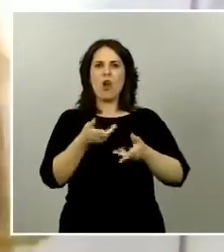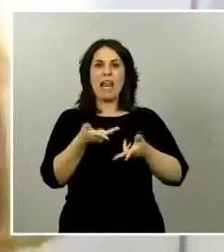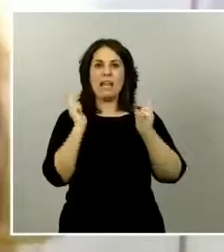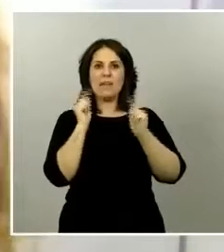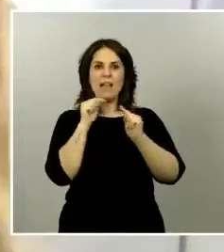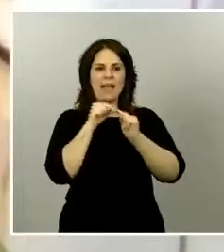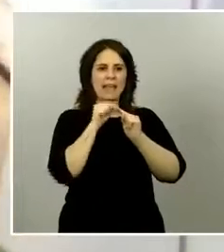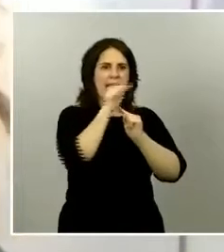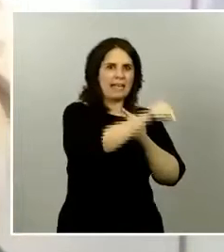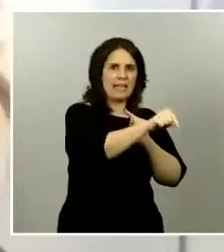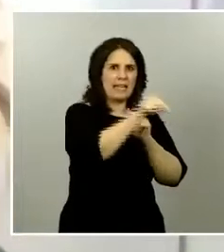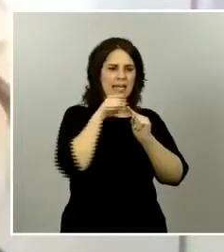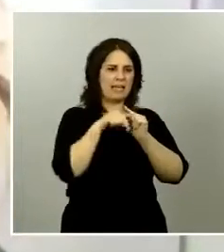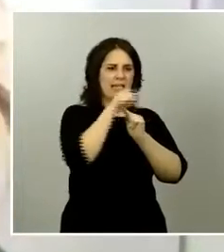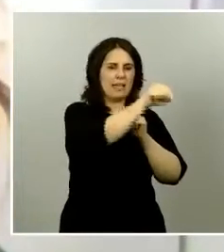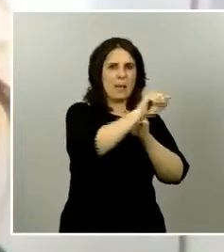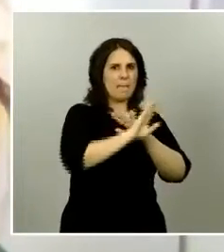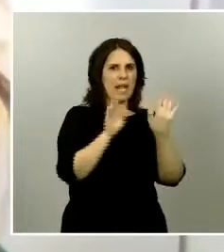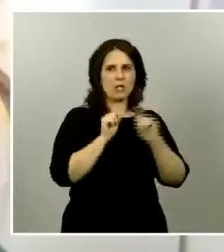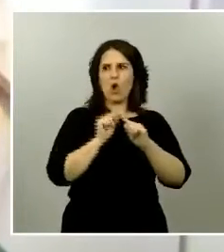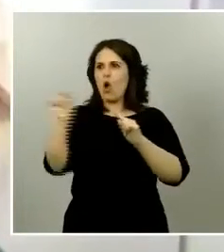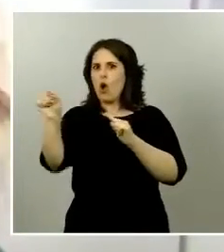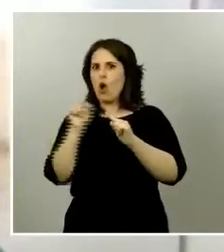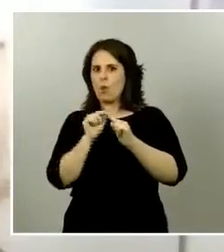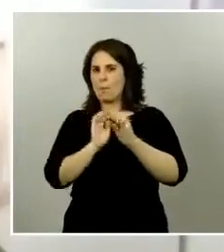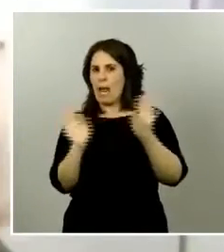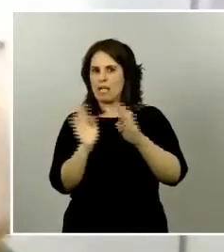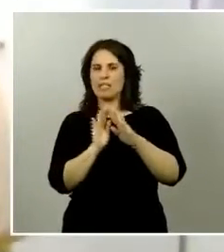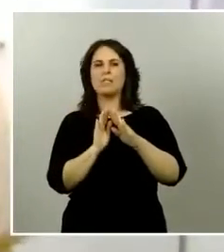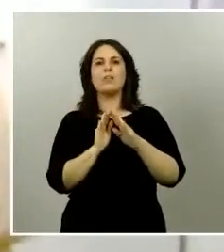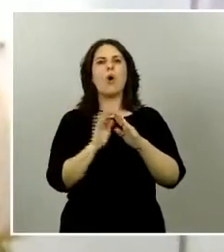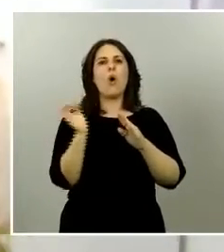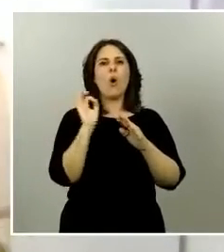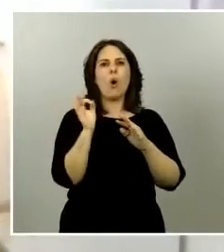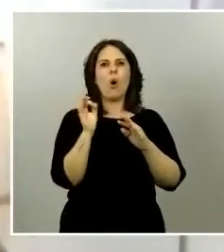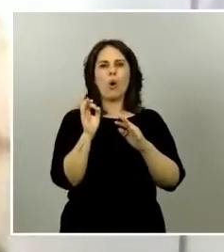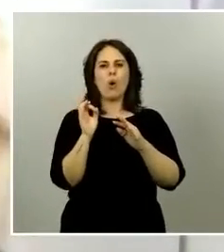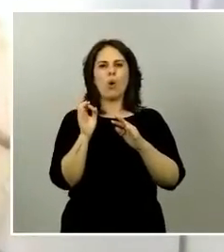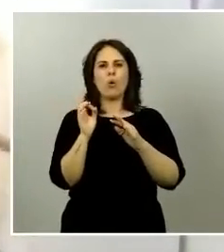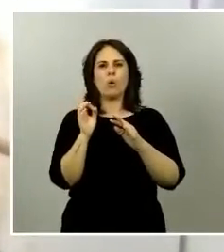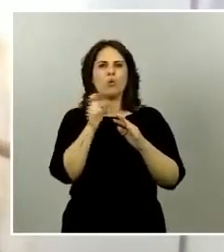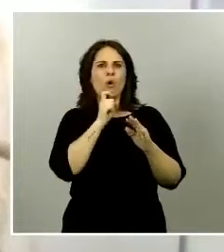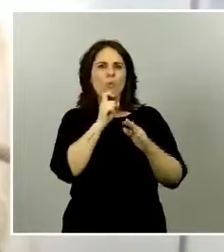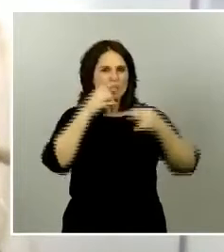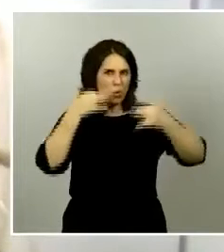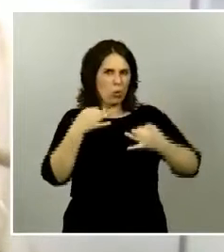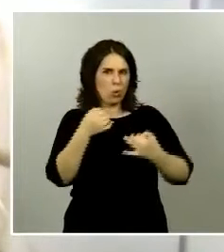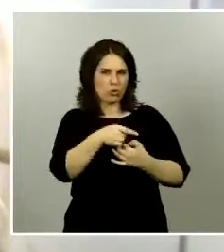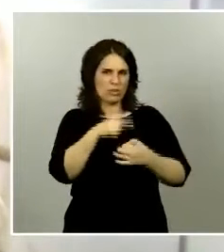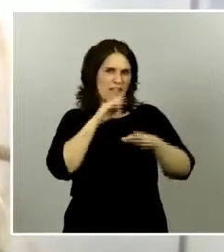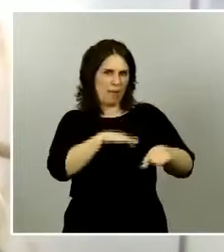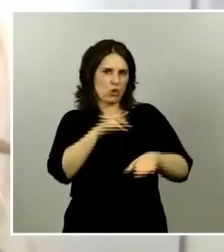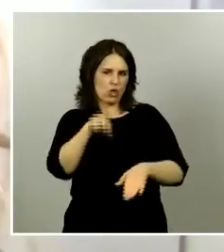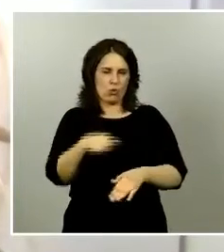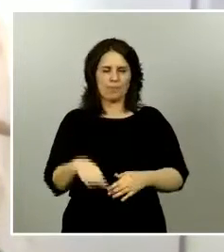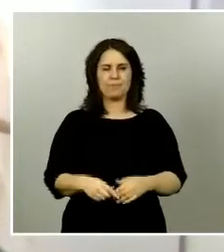están llamando, o sería una apertura de fronteras general, por así decirlo, sin estos corredores puntuales de lugar o